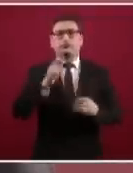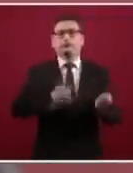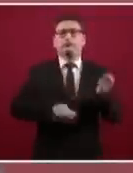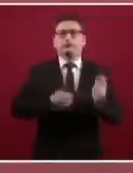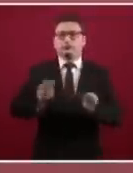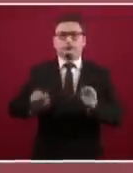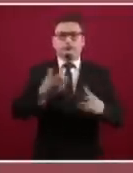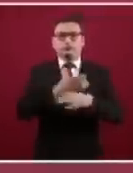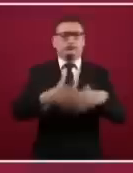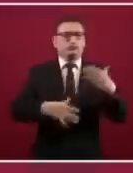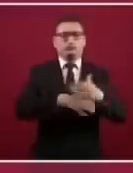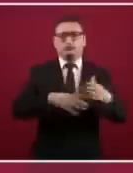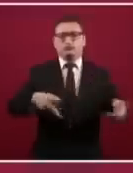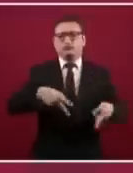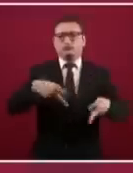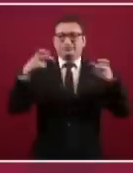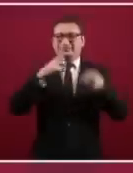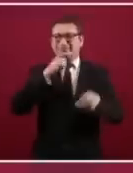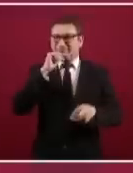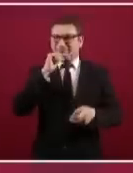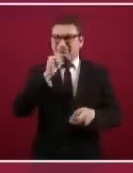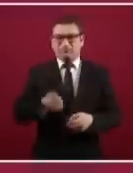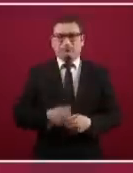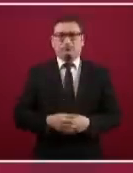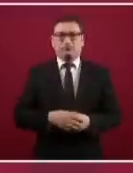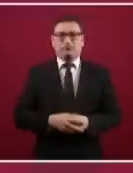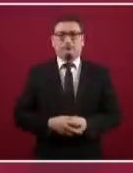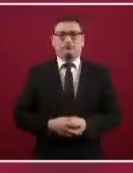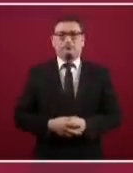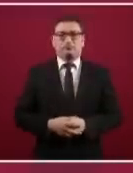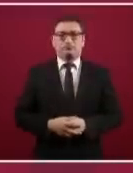desaparezca nada absolutamente.